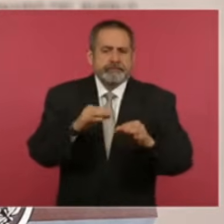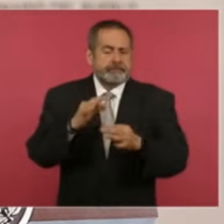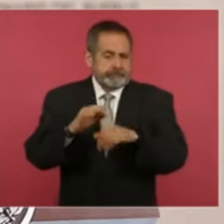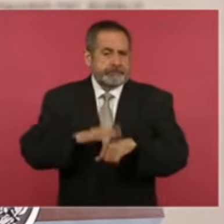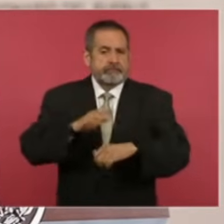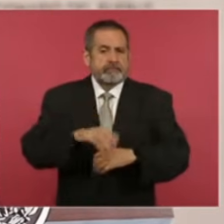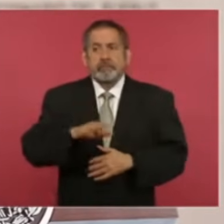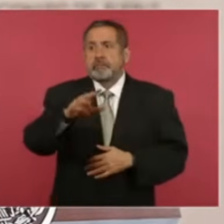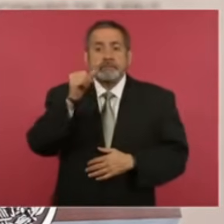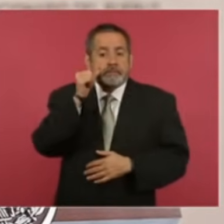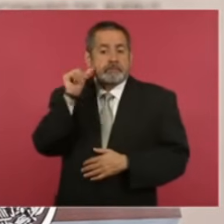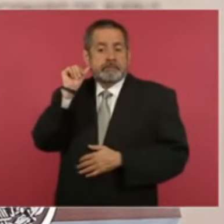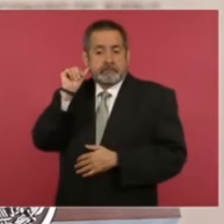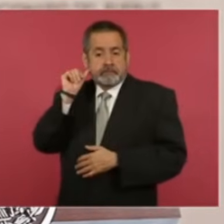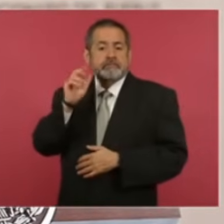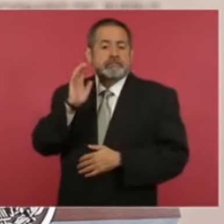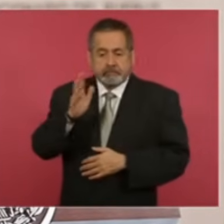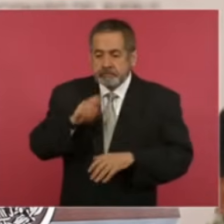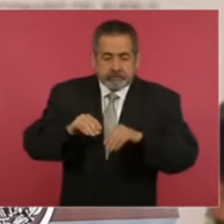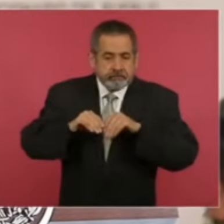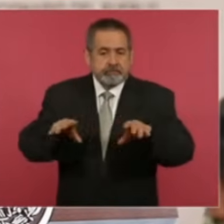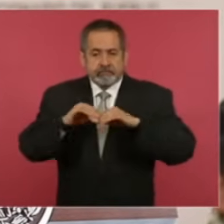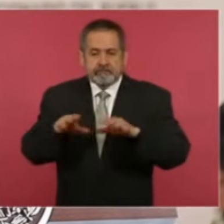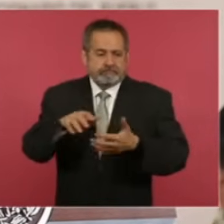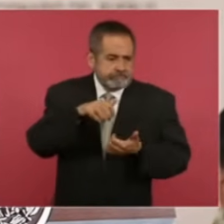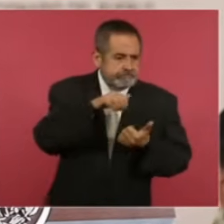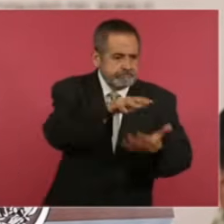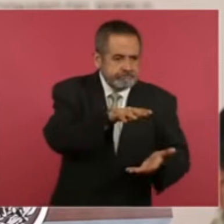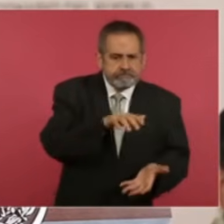Ayer ya empezaron a distribuirse enseres